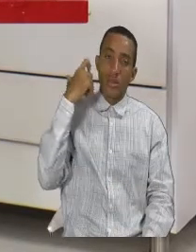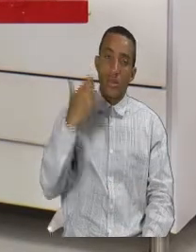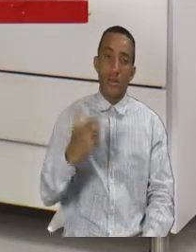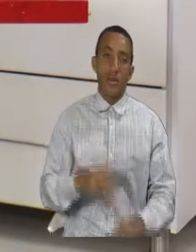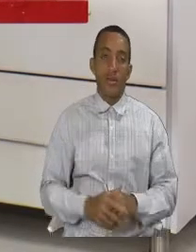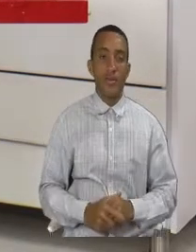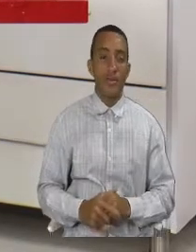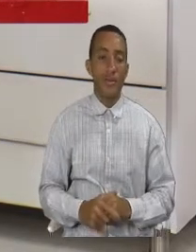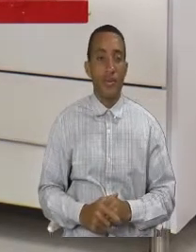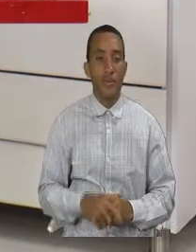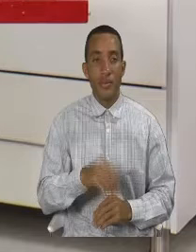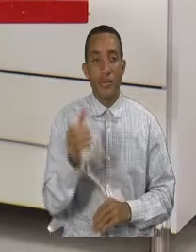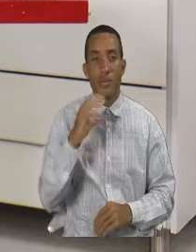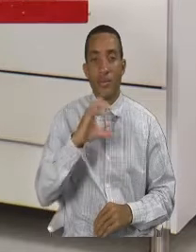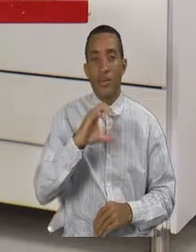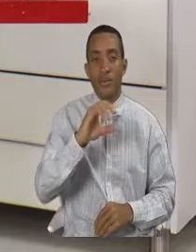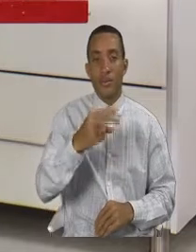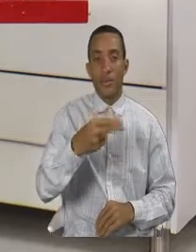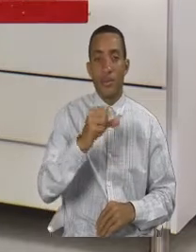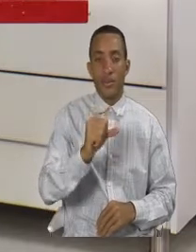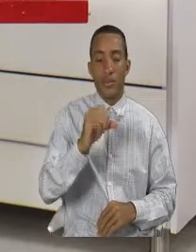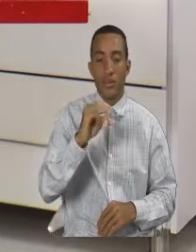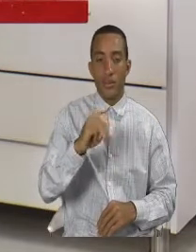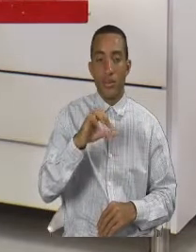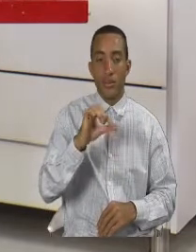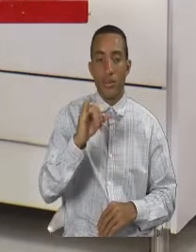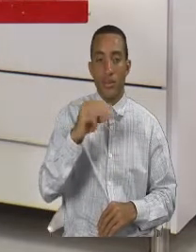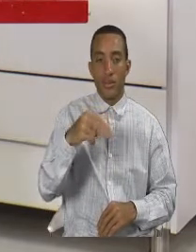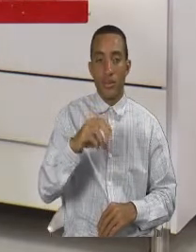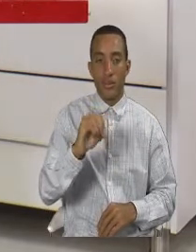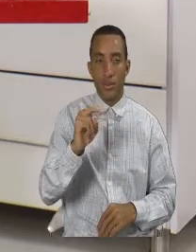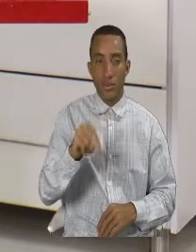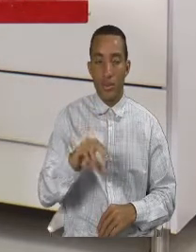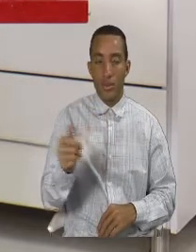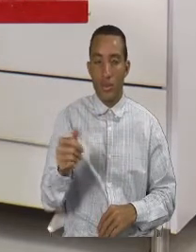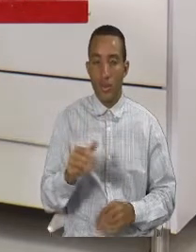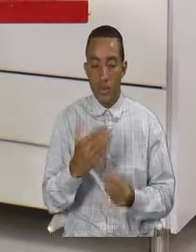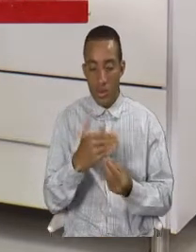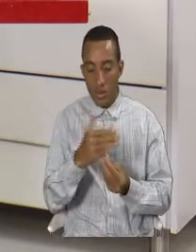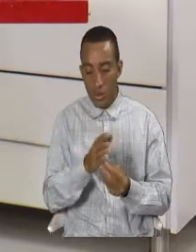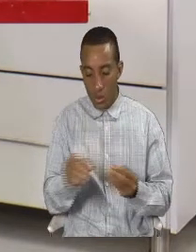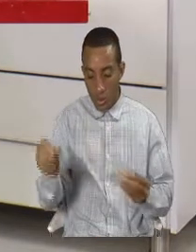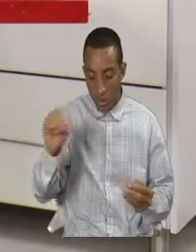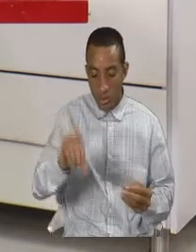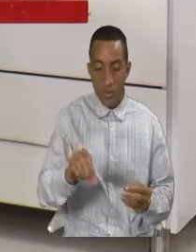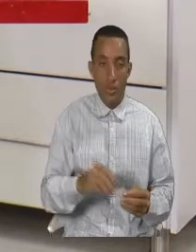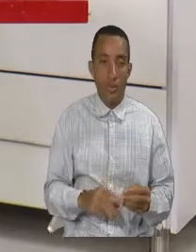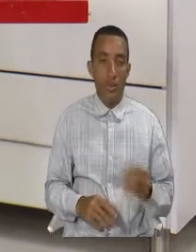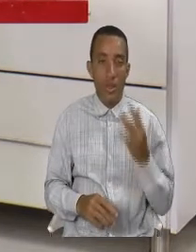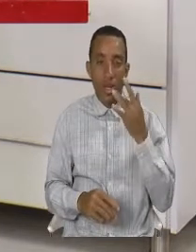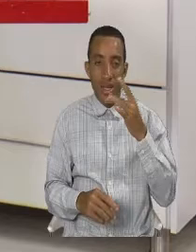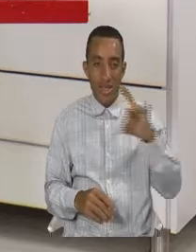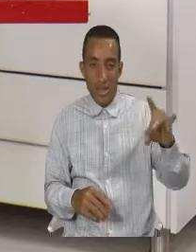el champiñón con la cebollita. Vamos a adicionarle la salpimienta.